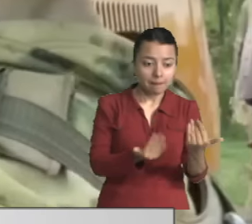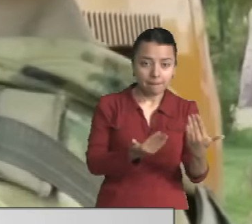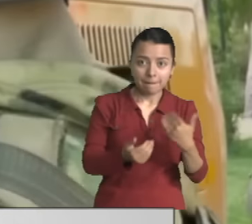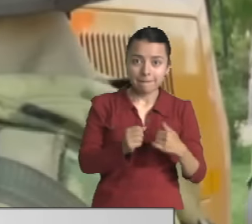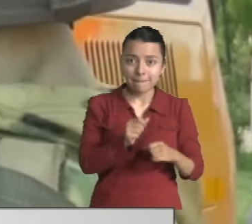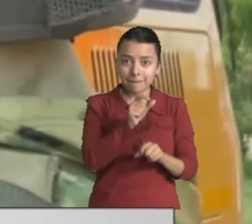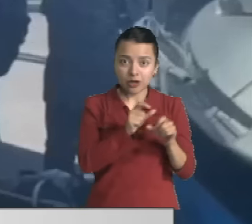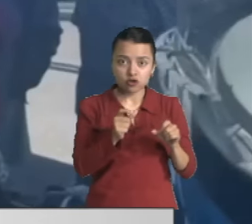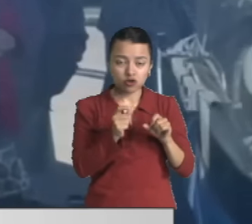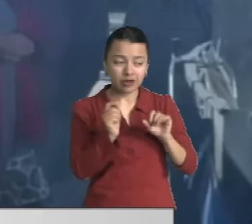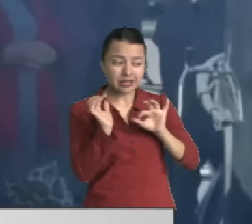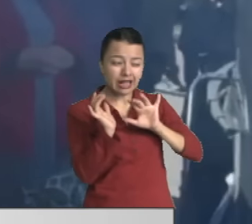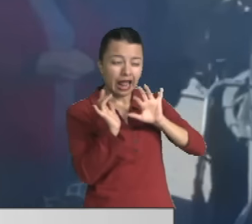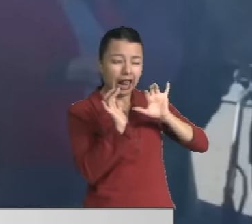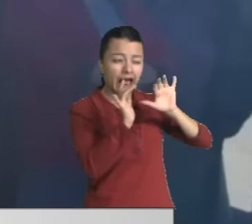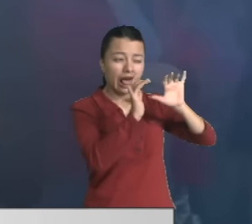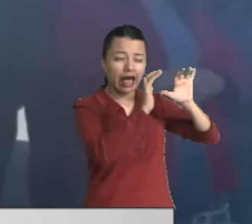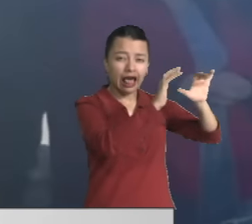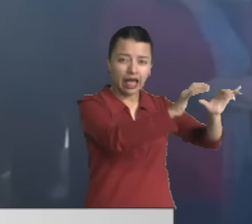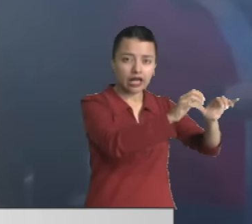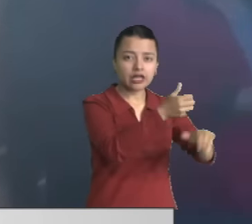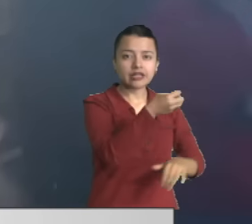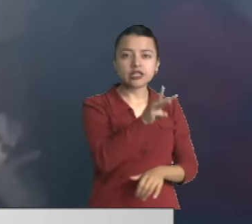refugiar a la población evacuada.